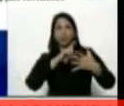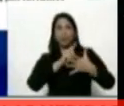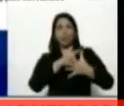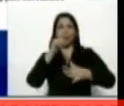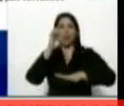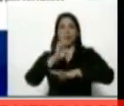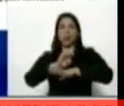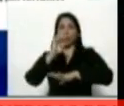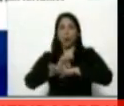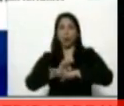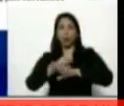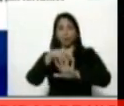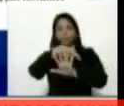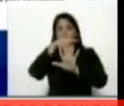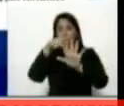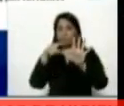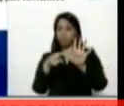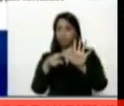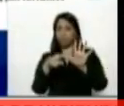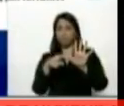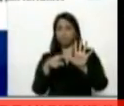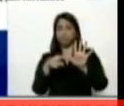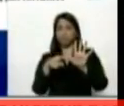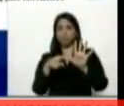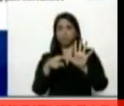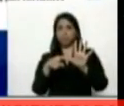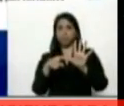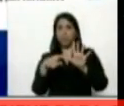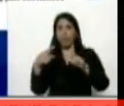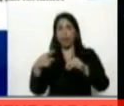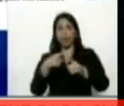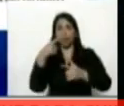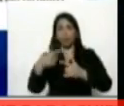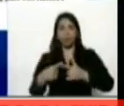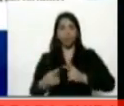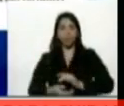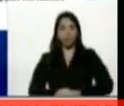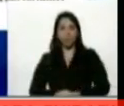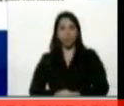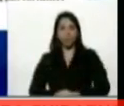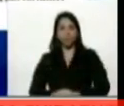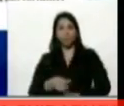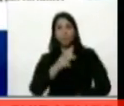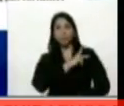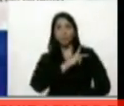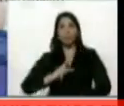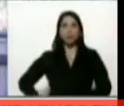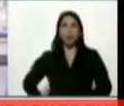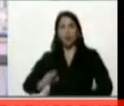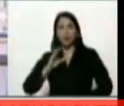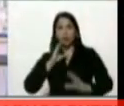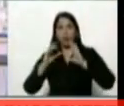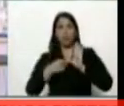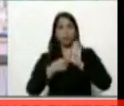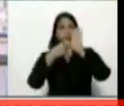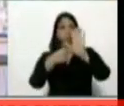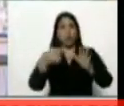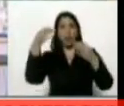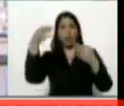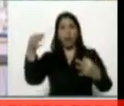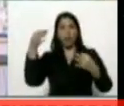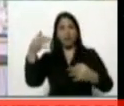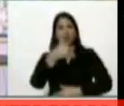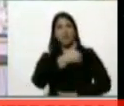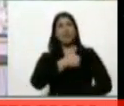perseguidos, solicitados por 10 y 15 millones de dólares, son los mismos con los que el Diao y su combo presentado pretendían hacer un